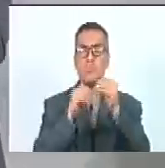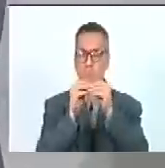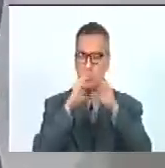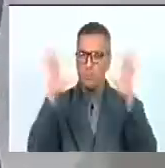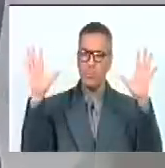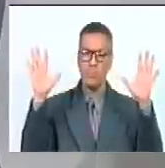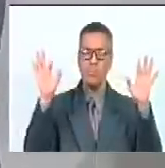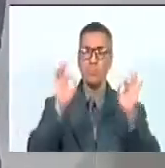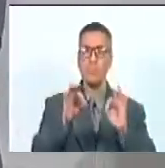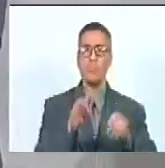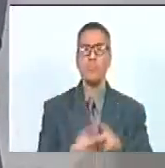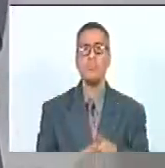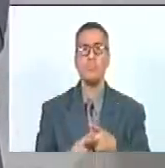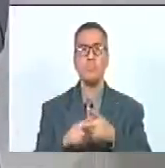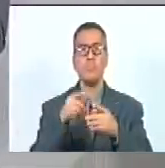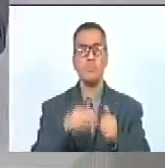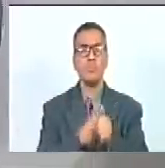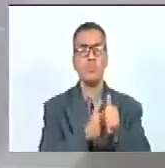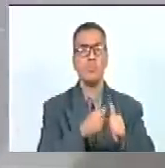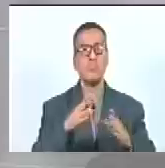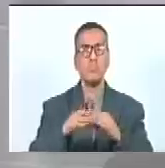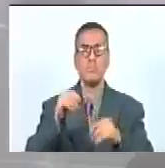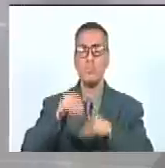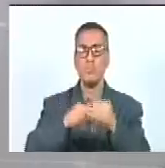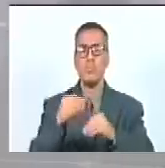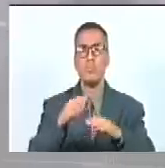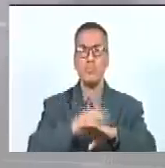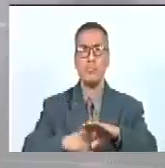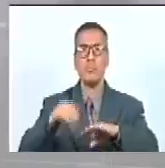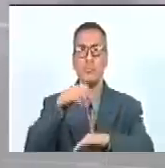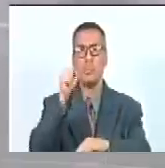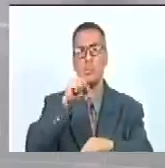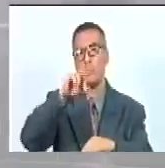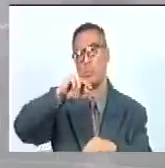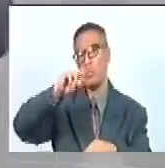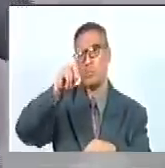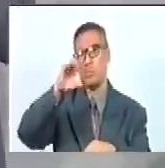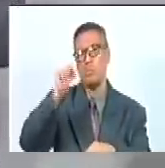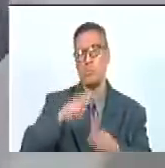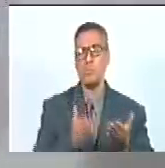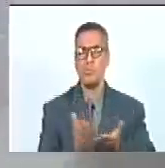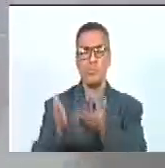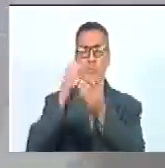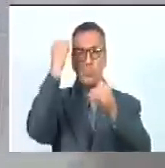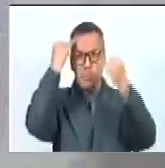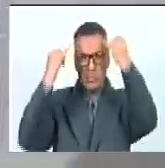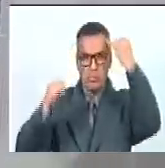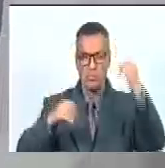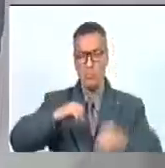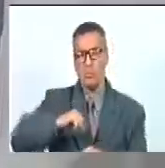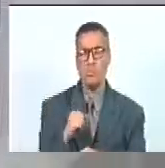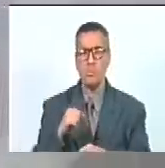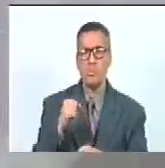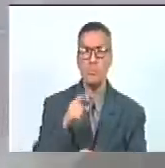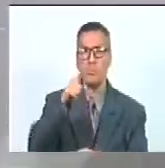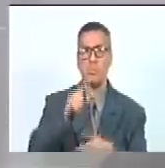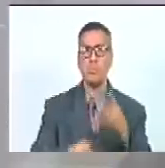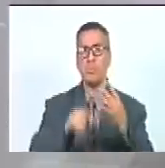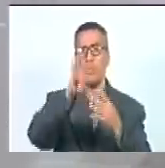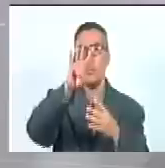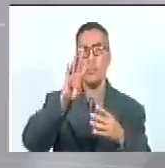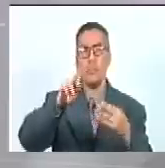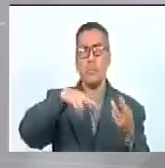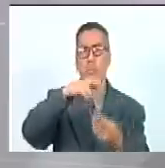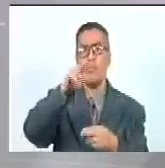desaparecido por los gendarmes, por los esbirros de la DICIP, de la Dirección de Servicios de Inteligencia y Policía de la Cuarta